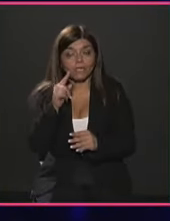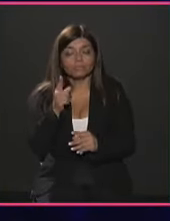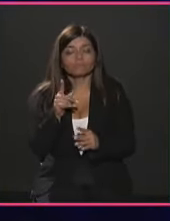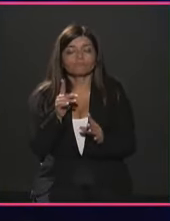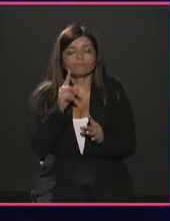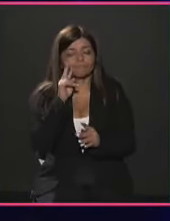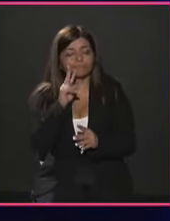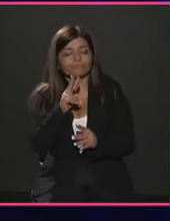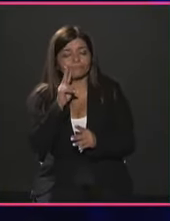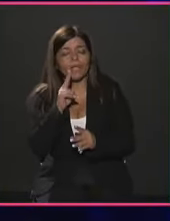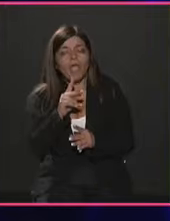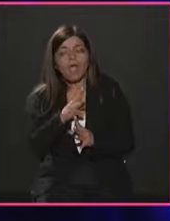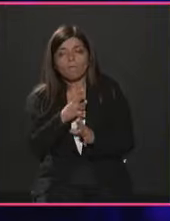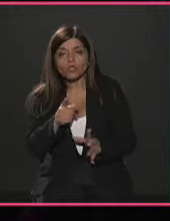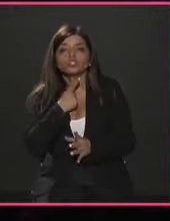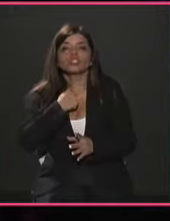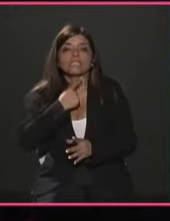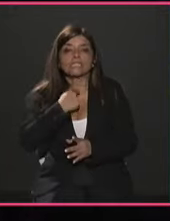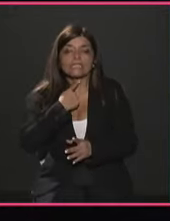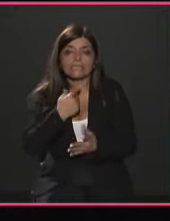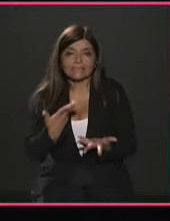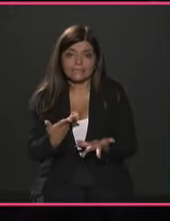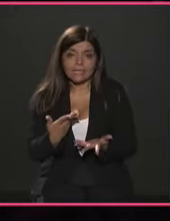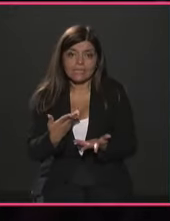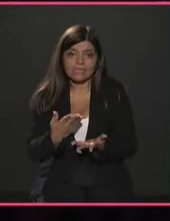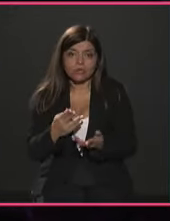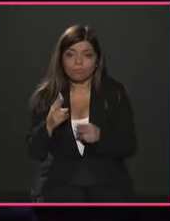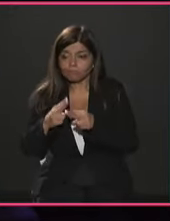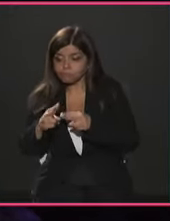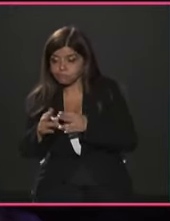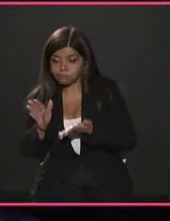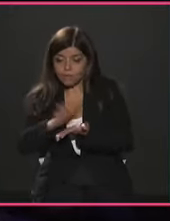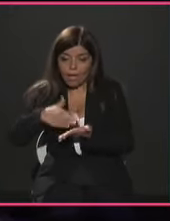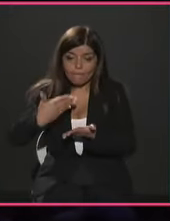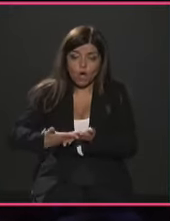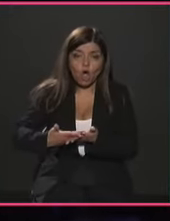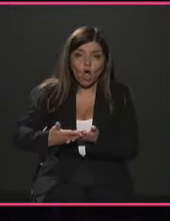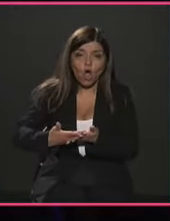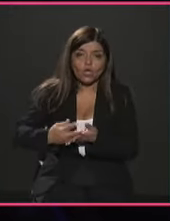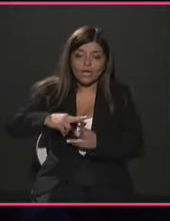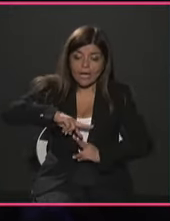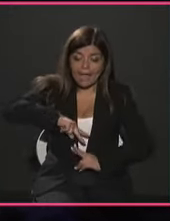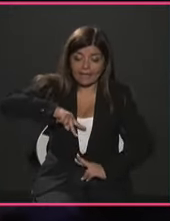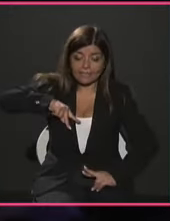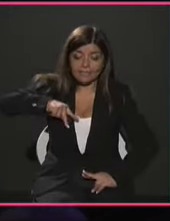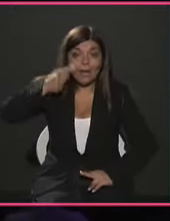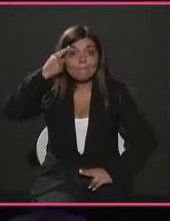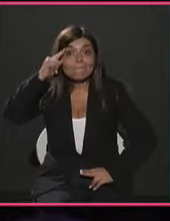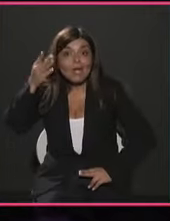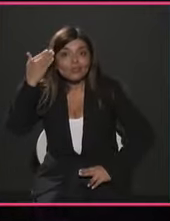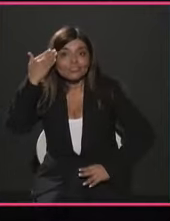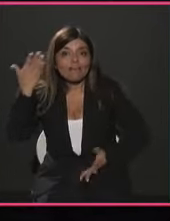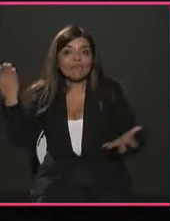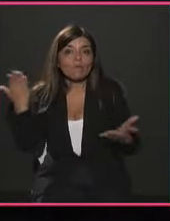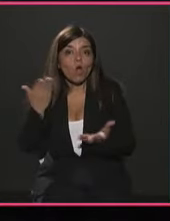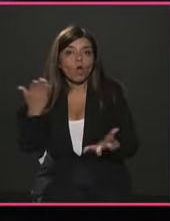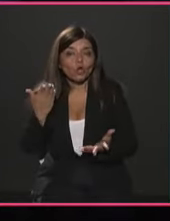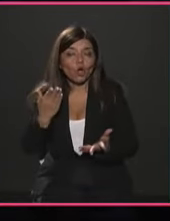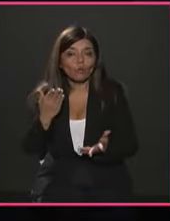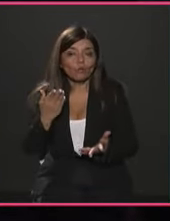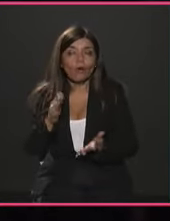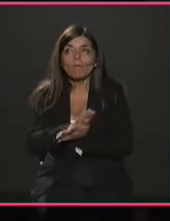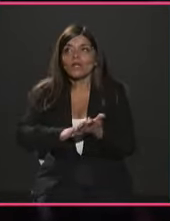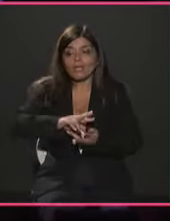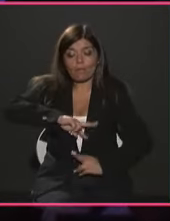interés en la mejora genética Solo que no sabemos cómo hacerla no sabemos cómo hacer que las personas se conviertan en personas más